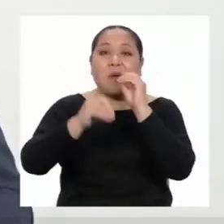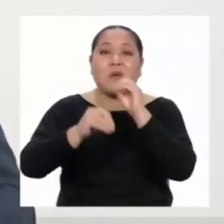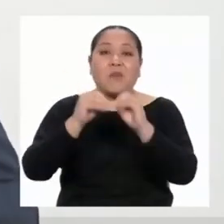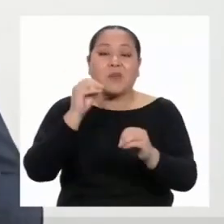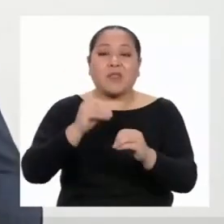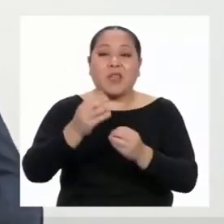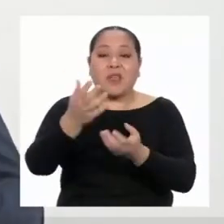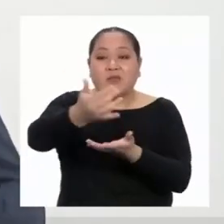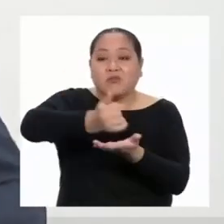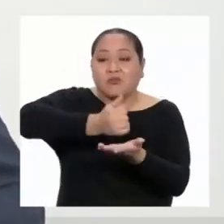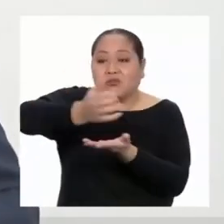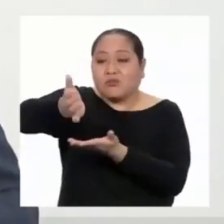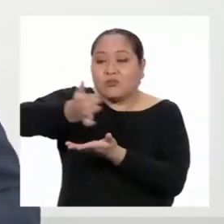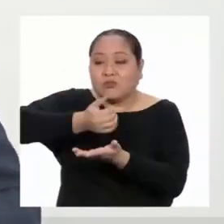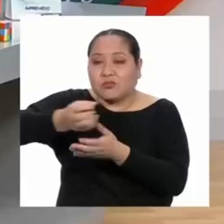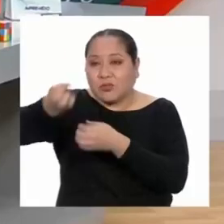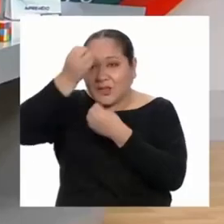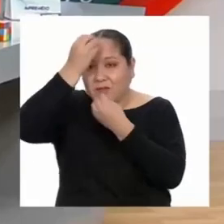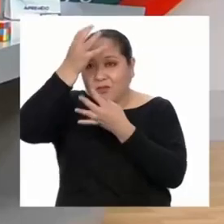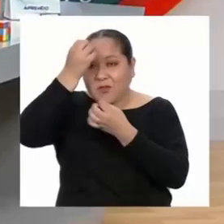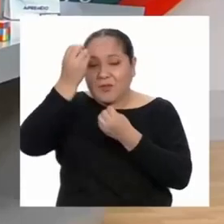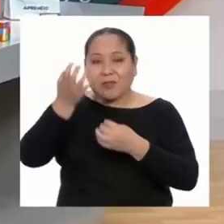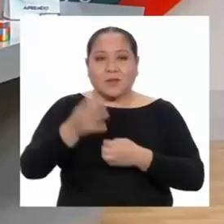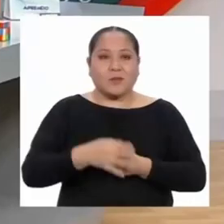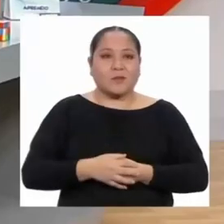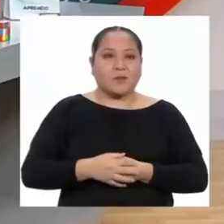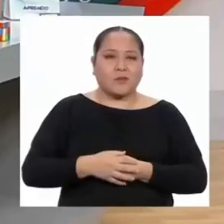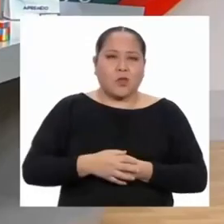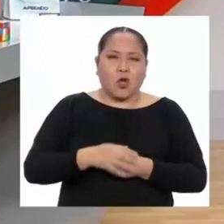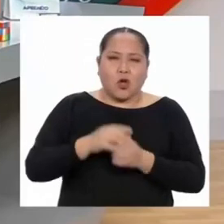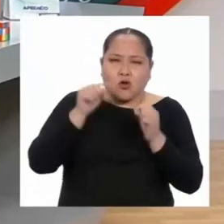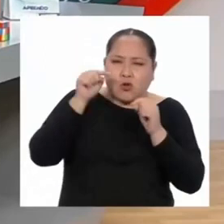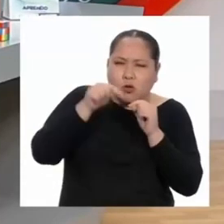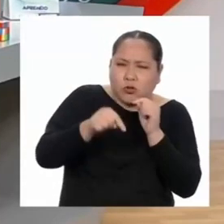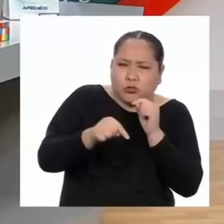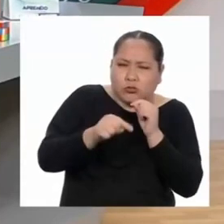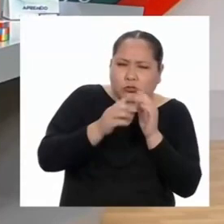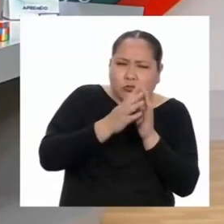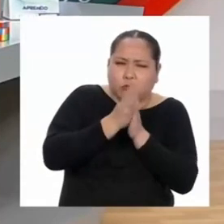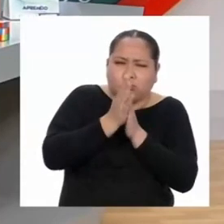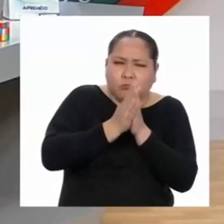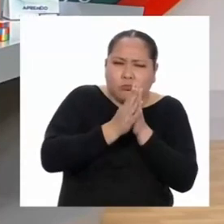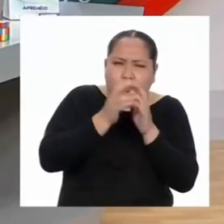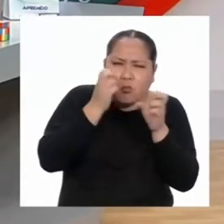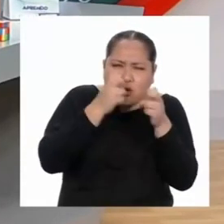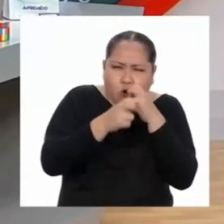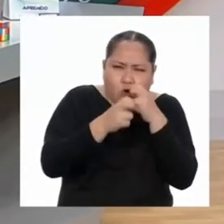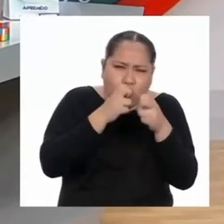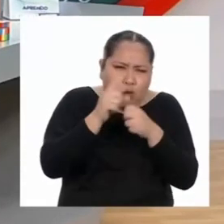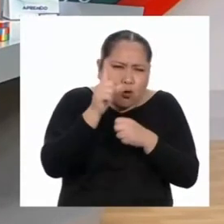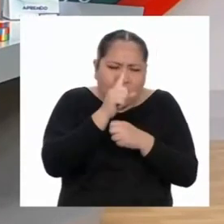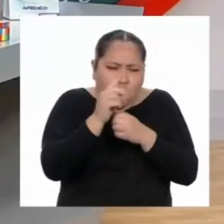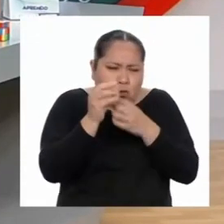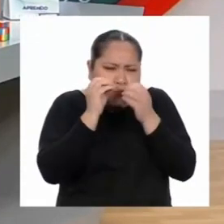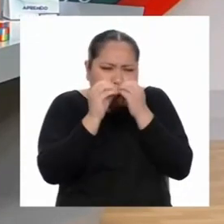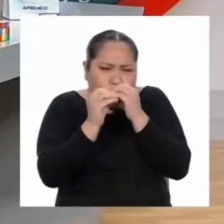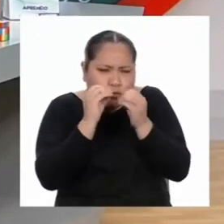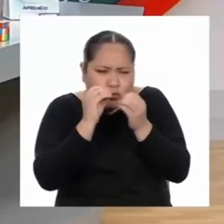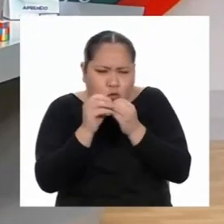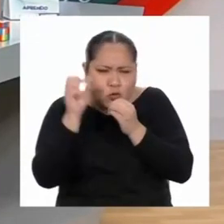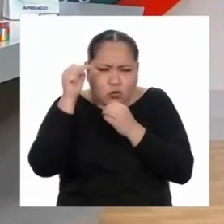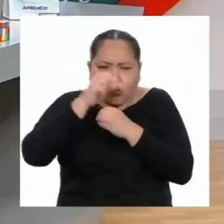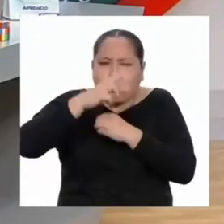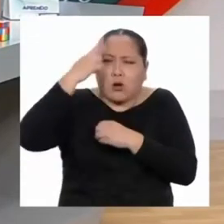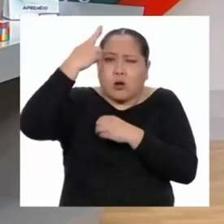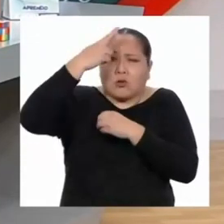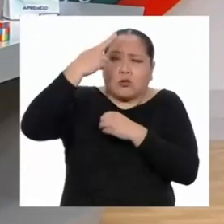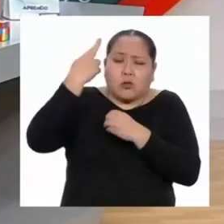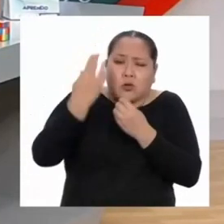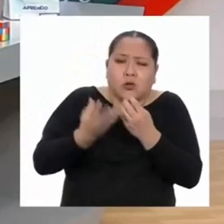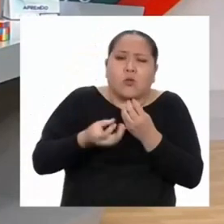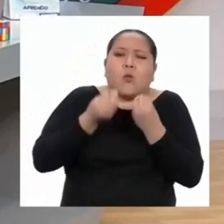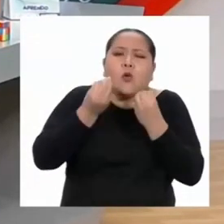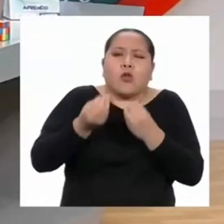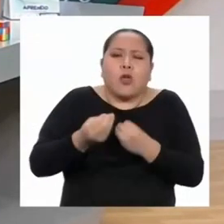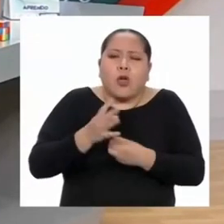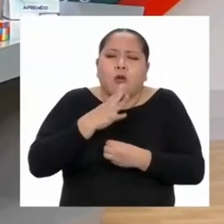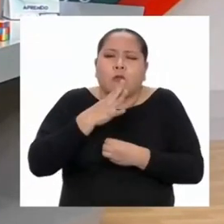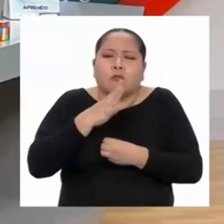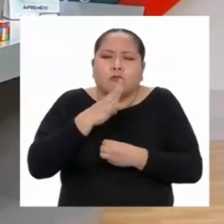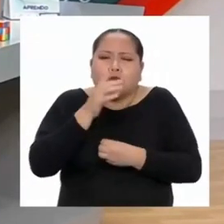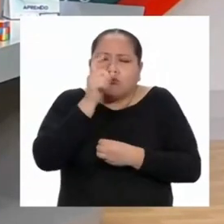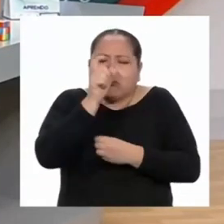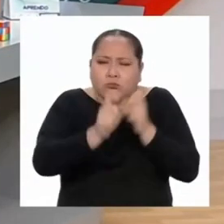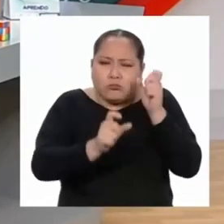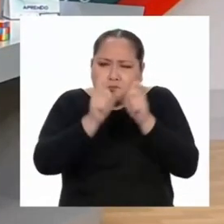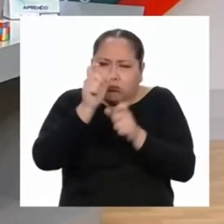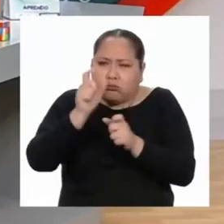y recopilar la información. Este misterio sin resolver sobre los motivos por los que existen menos quechohablantes